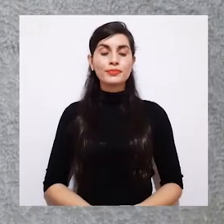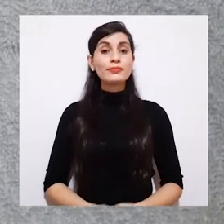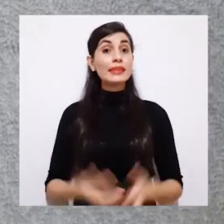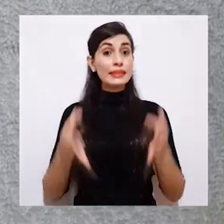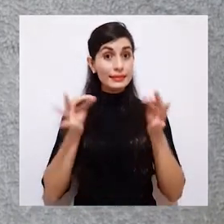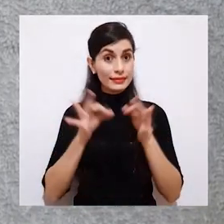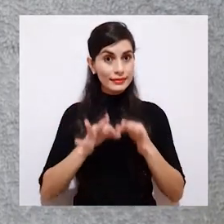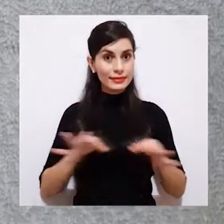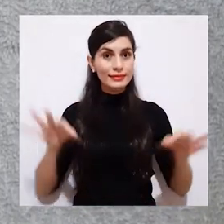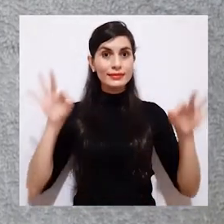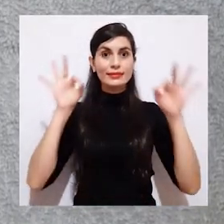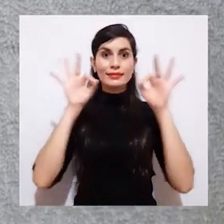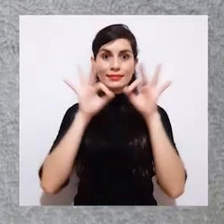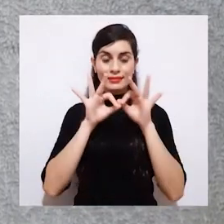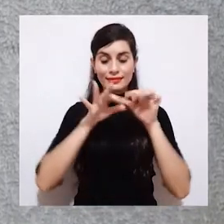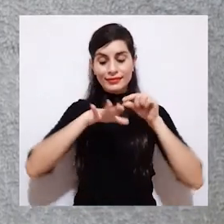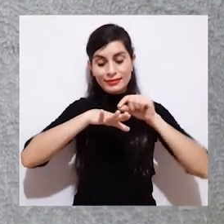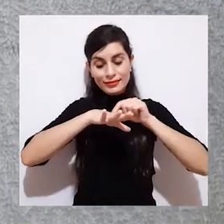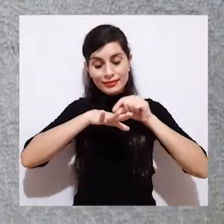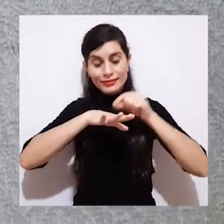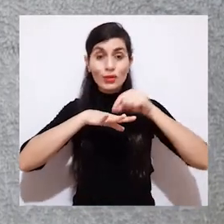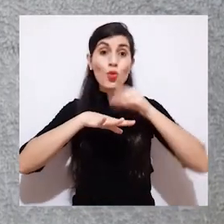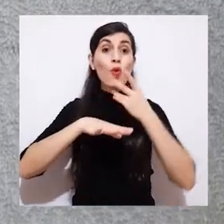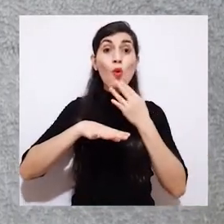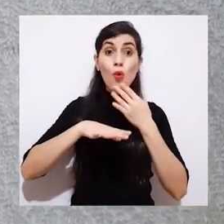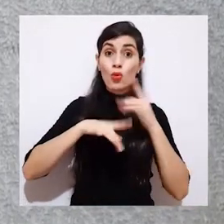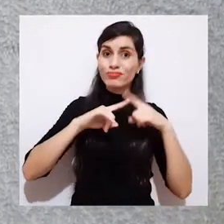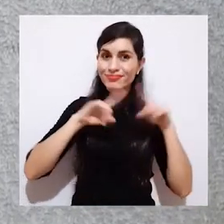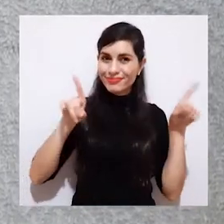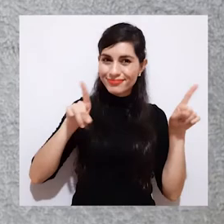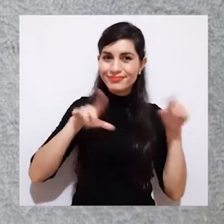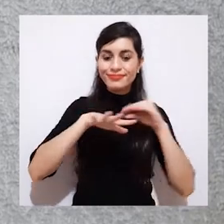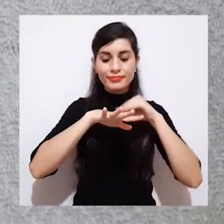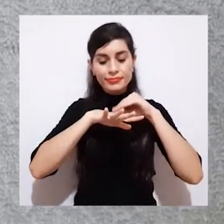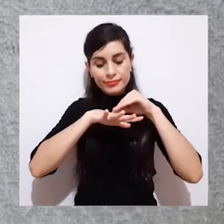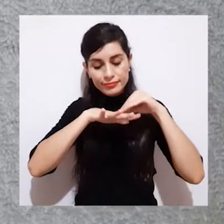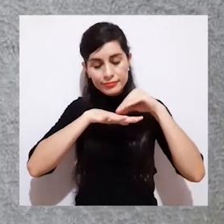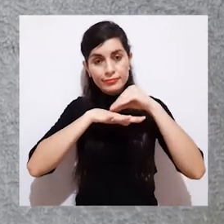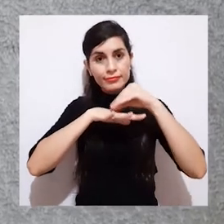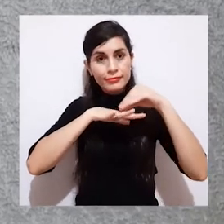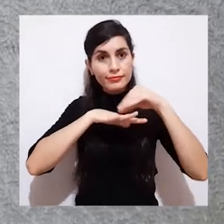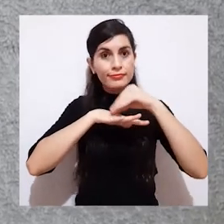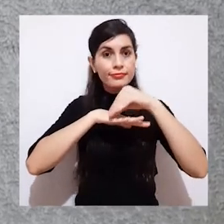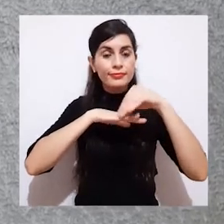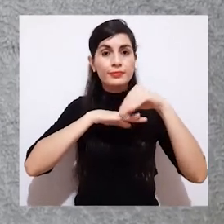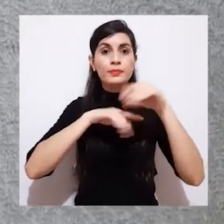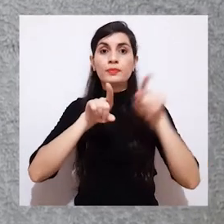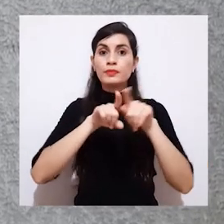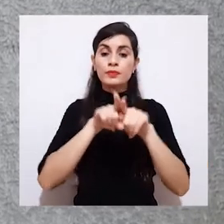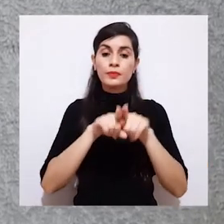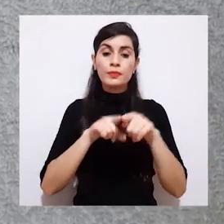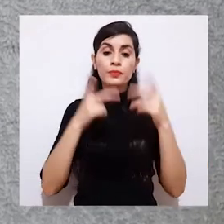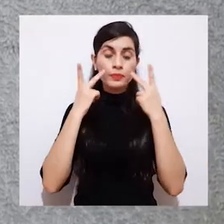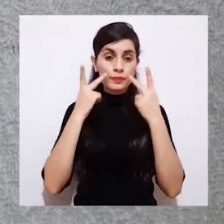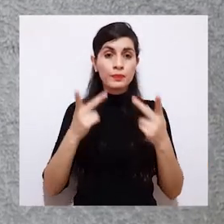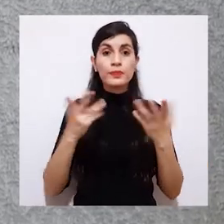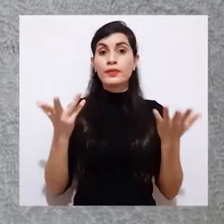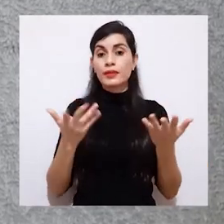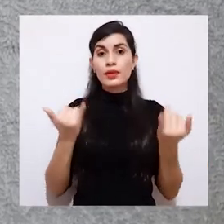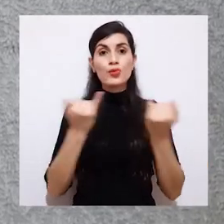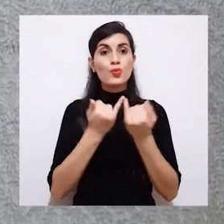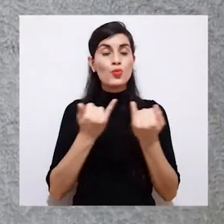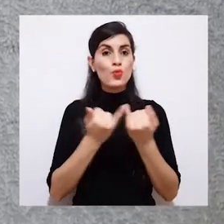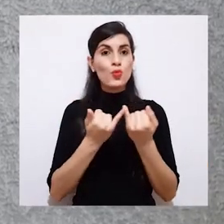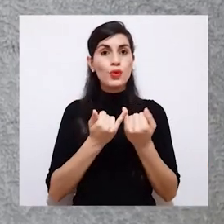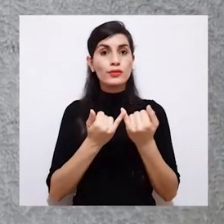Este paso es muy importante ya que hará la diferencia. Recuerden que tanto en el maquillaje social como en el maquillaje de efectos especiales, lo que